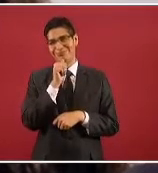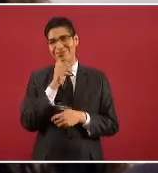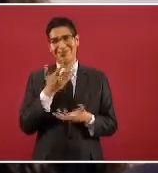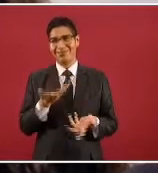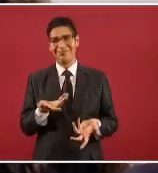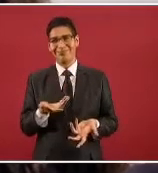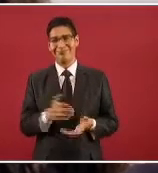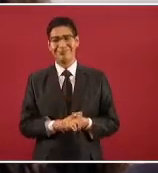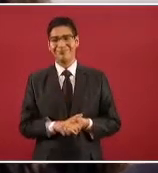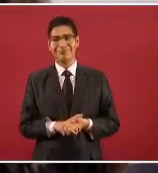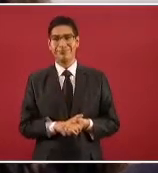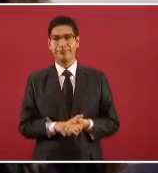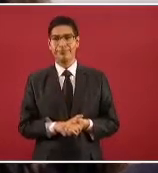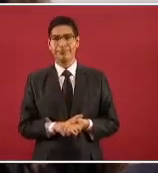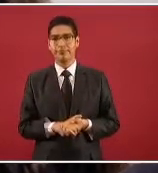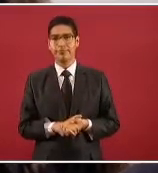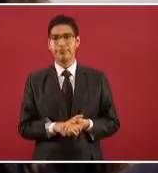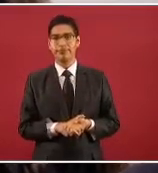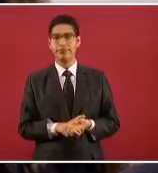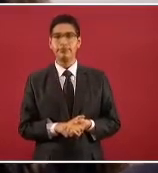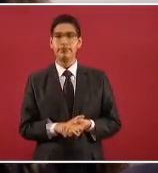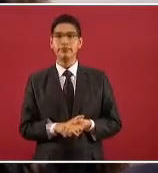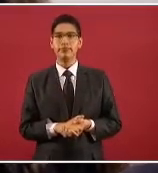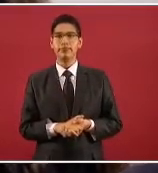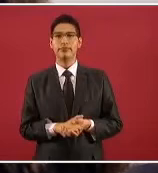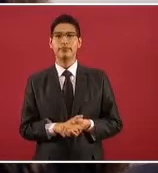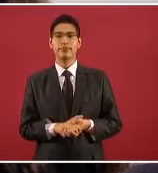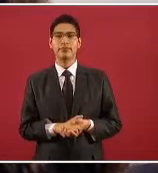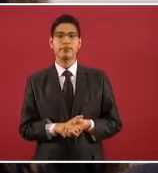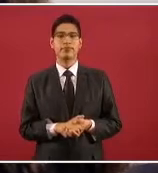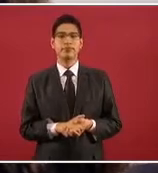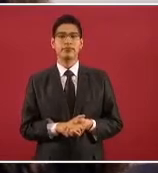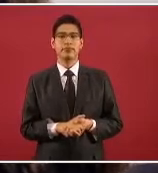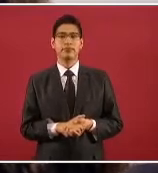Porque también los